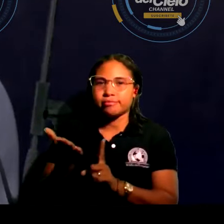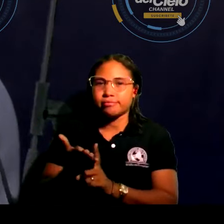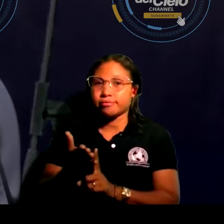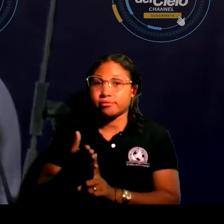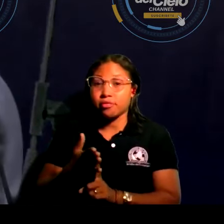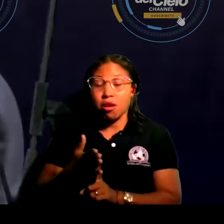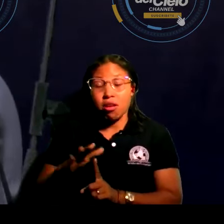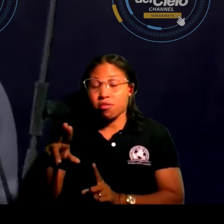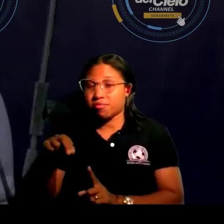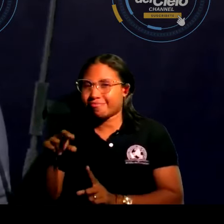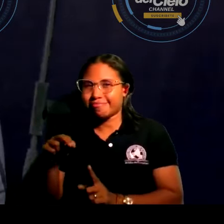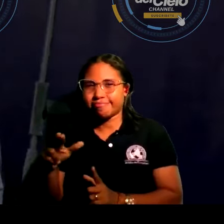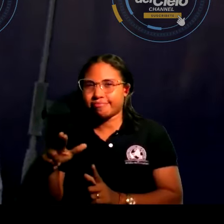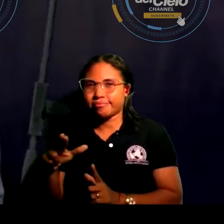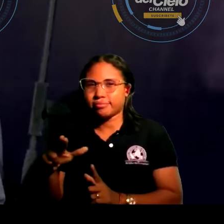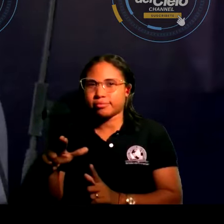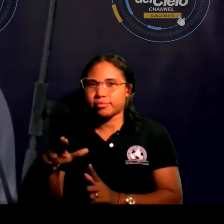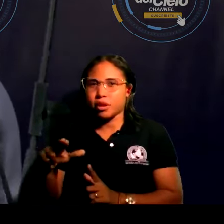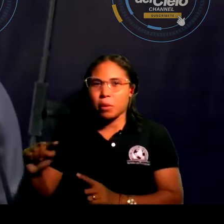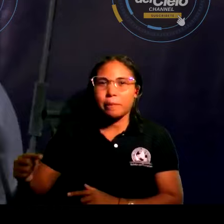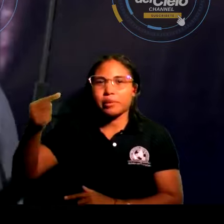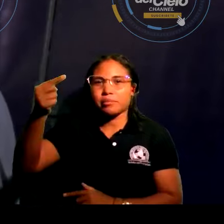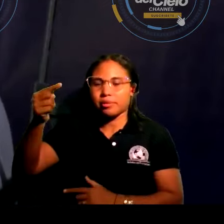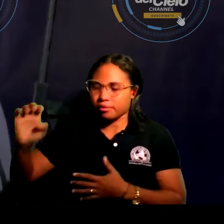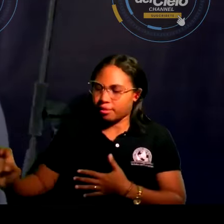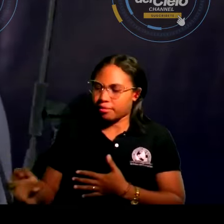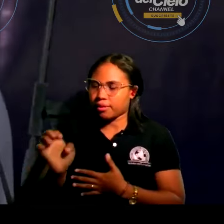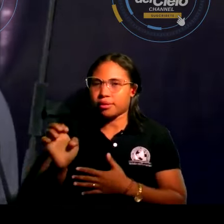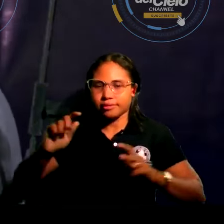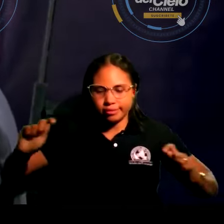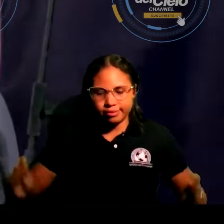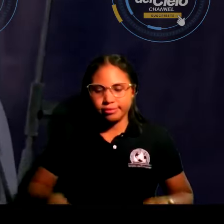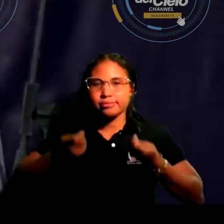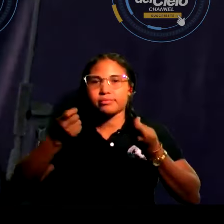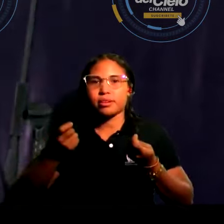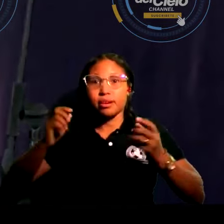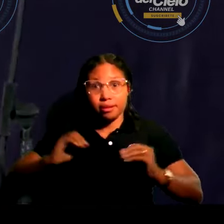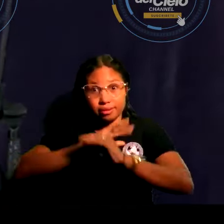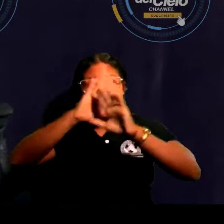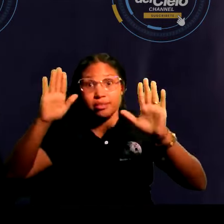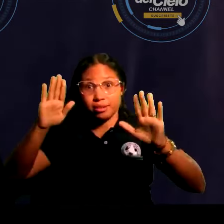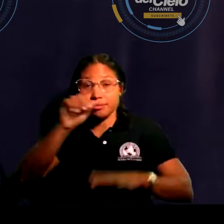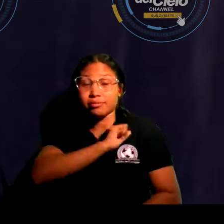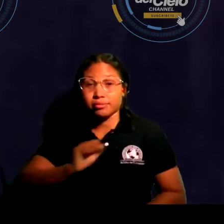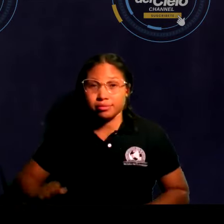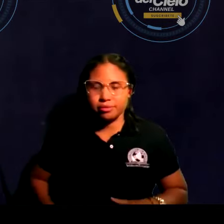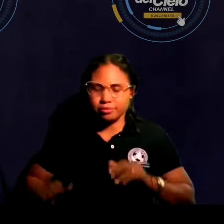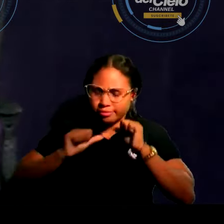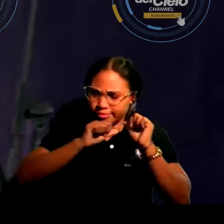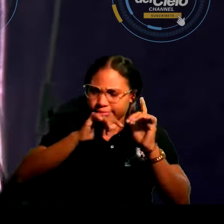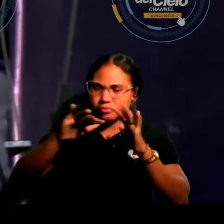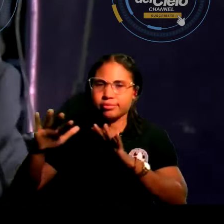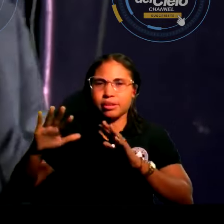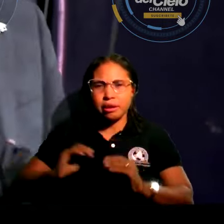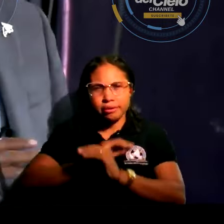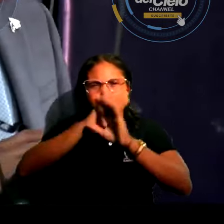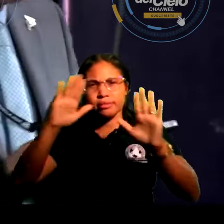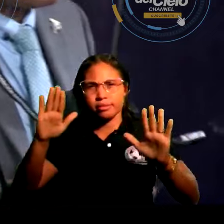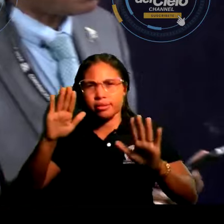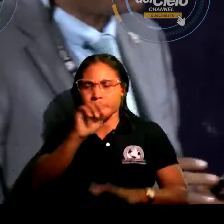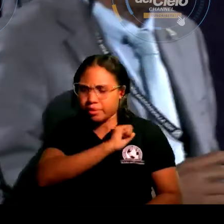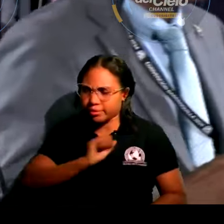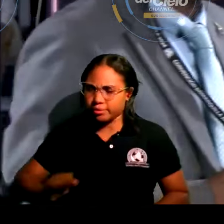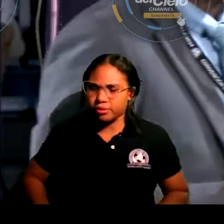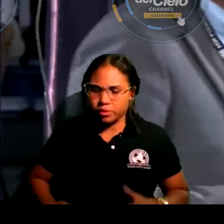que hace el evangelio primero es salvar. Claro que el Señor nos bendice, claro que el Señor sana, eso